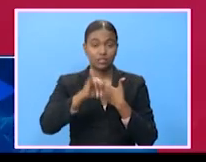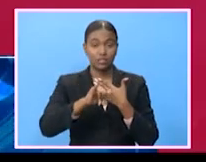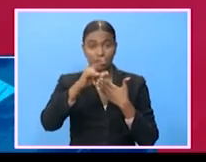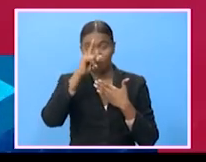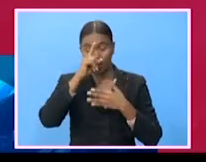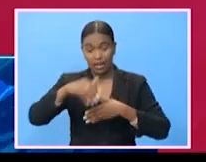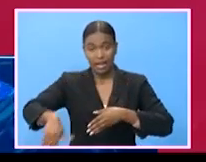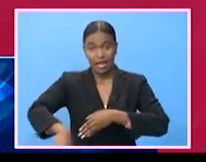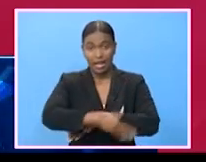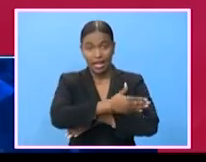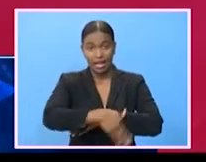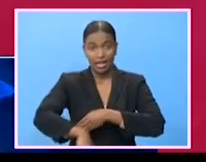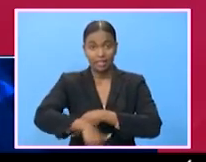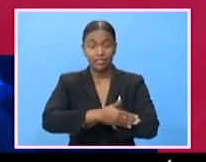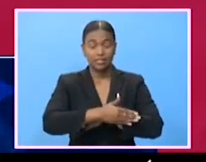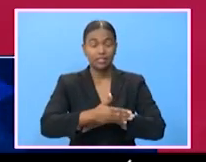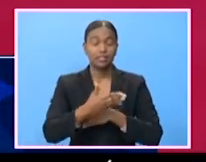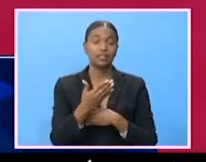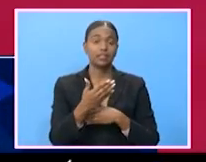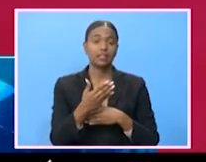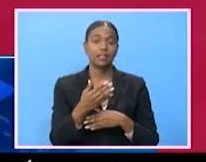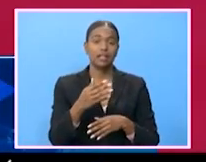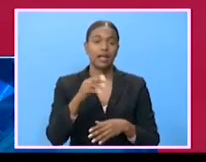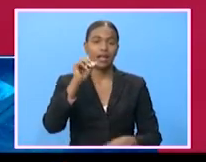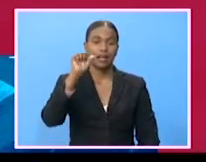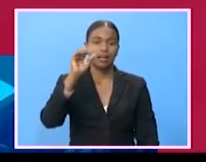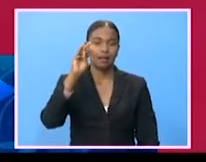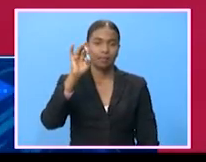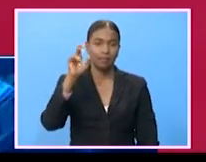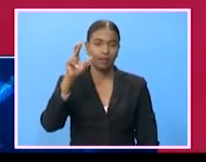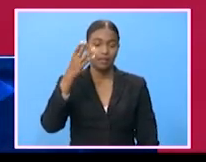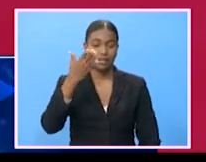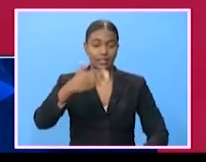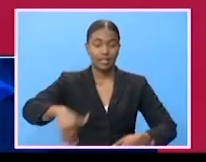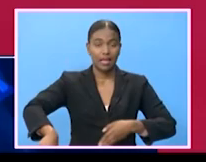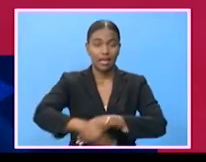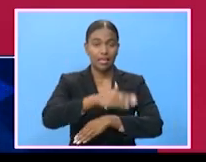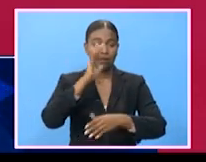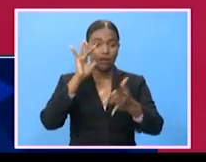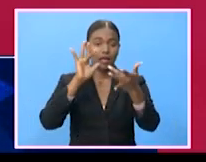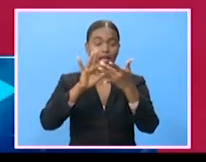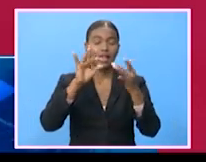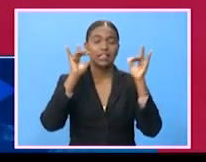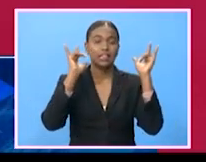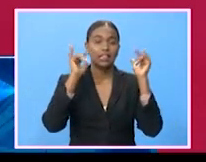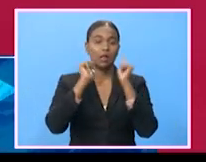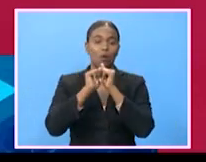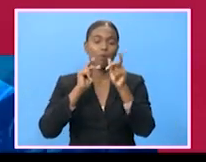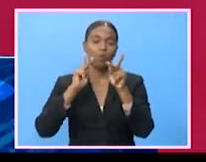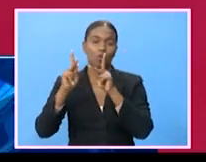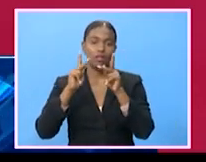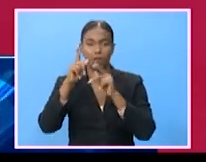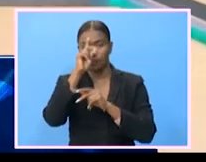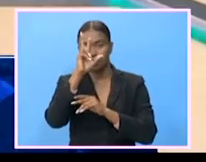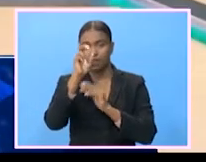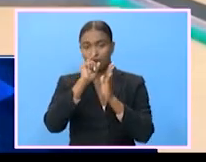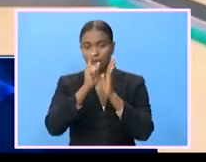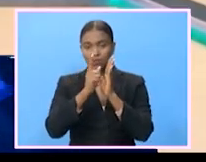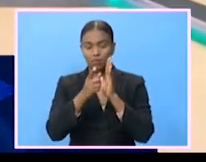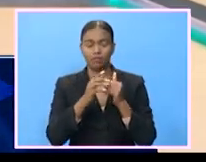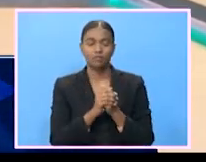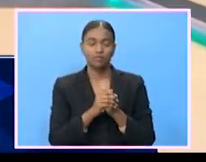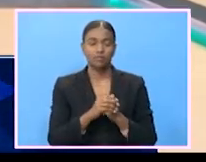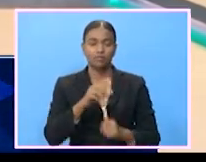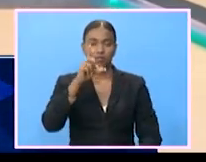una carretera, la carretera del Ámbar. Esta carretera va a conectar a Santiago con Puerto Plata en 30 minutos.